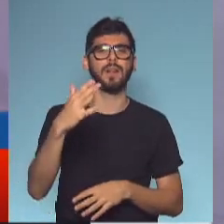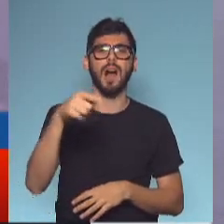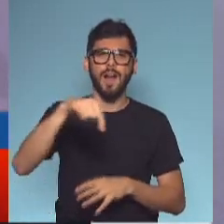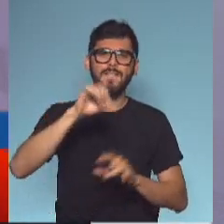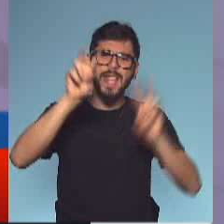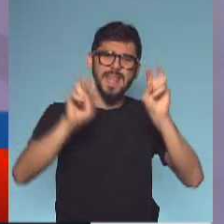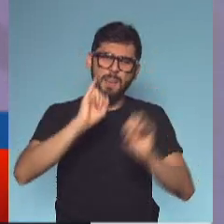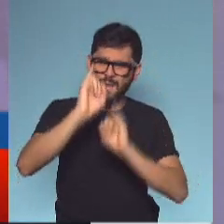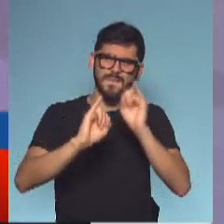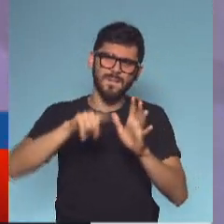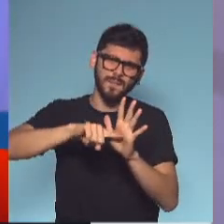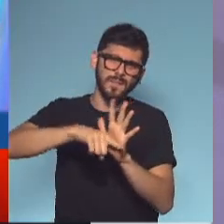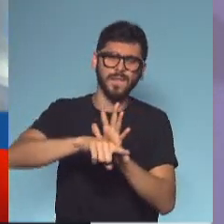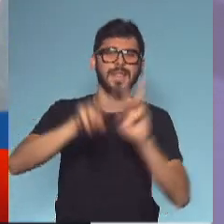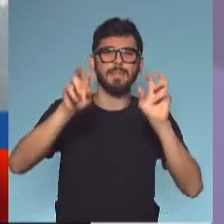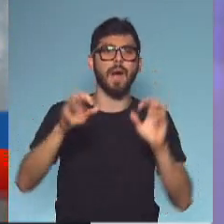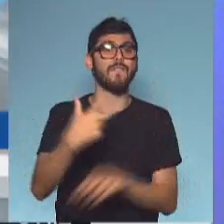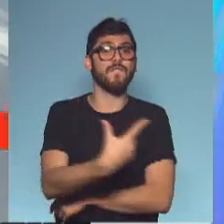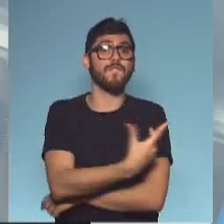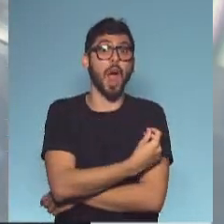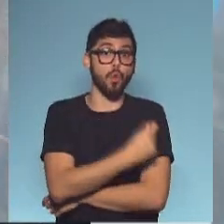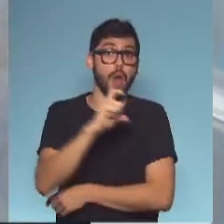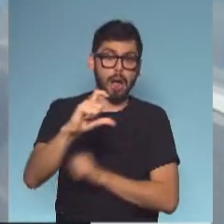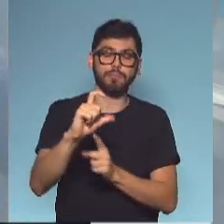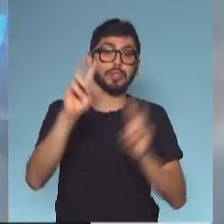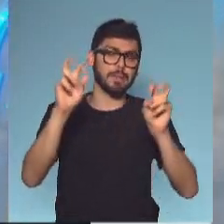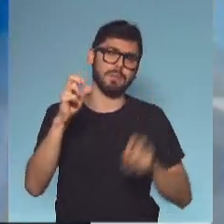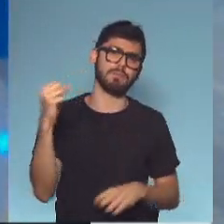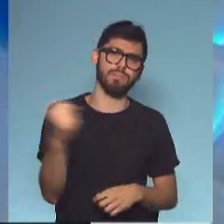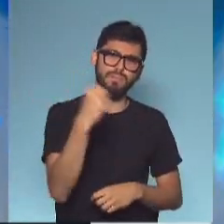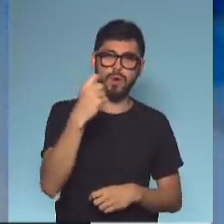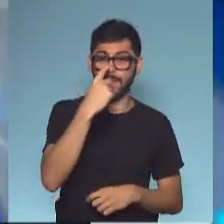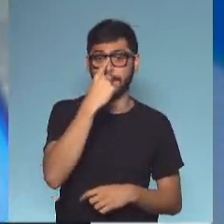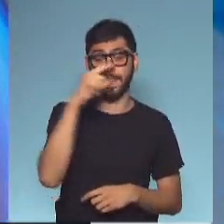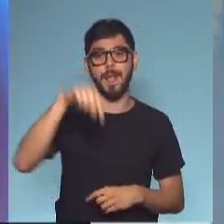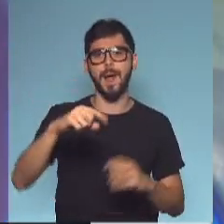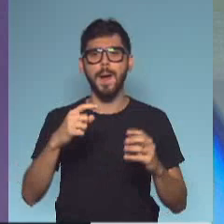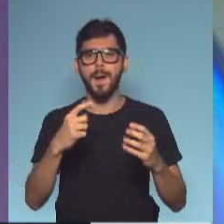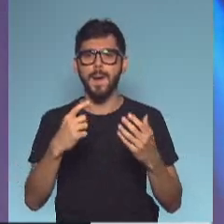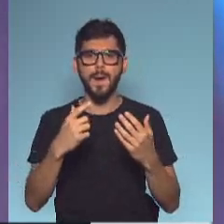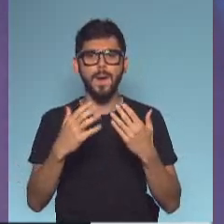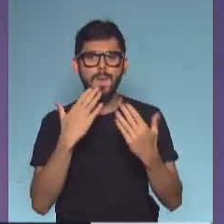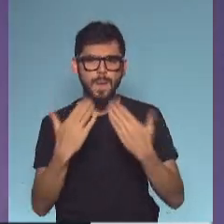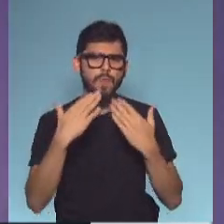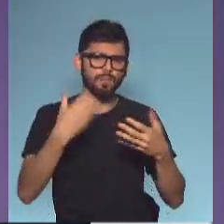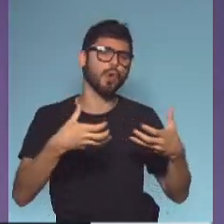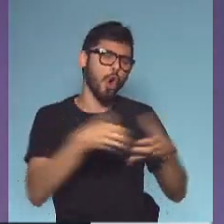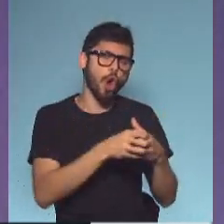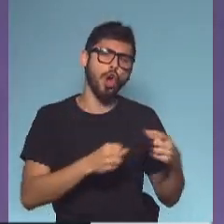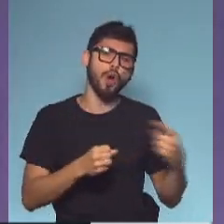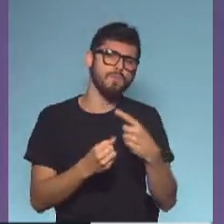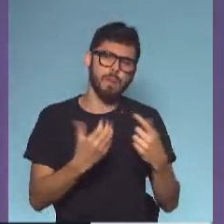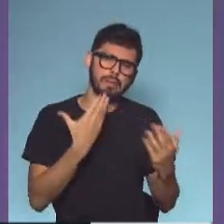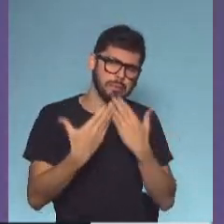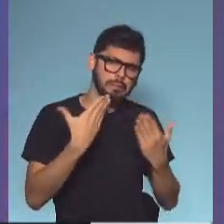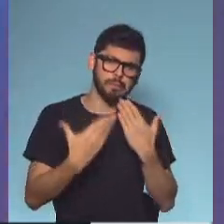analizando este tema, el tema de las vacunas, porque por supuesto que es uno de los temas más importantes y se ha generado una suerte de debate con la oposición. En realidad hay un debate abierto desde